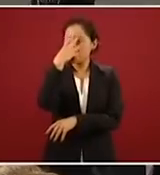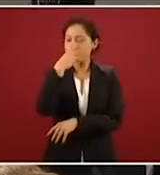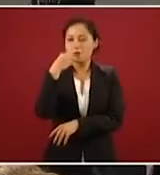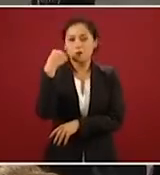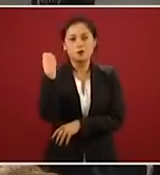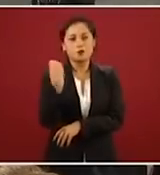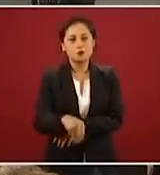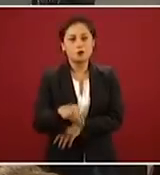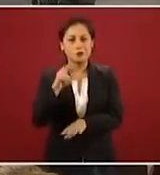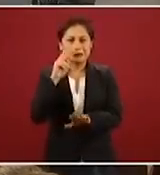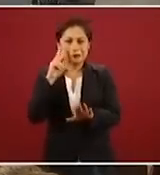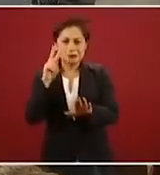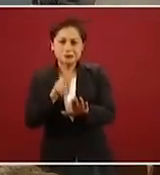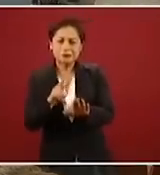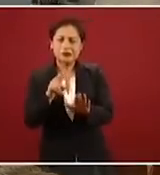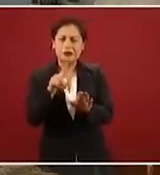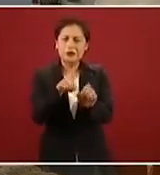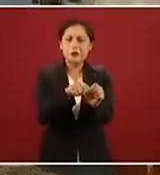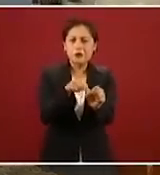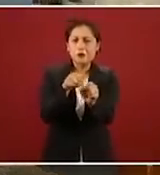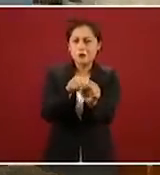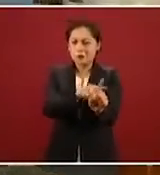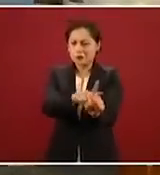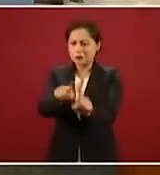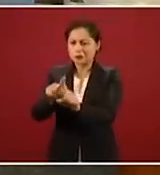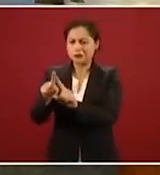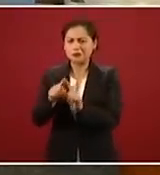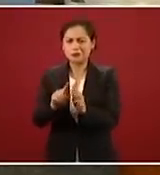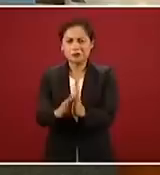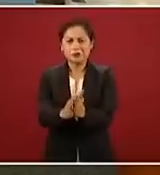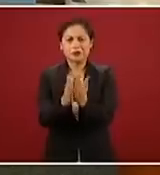los colores que tiene, para mí